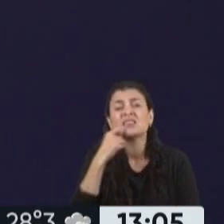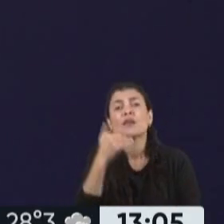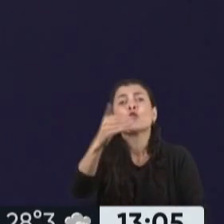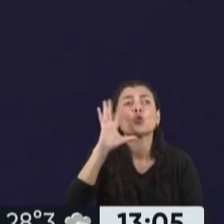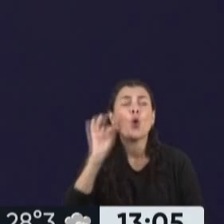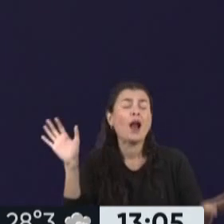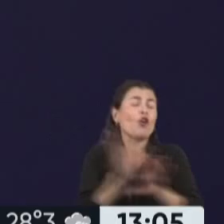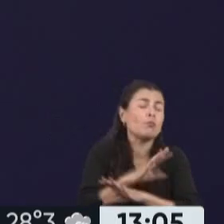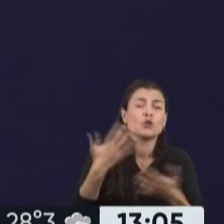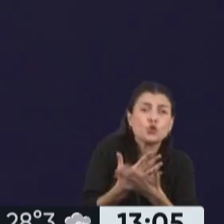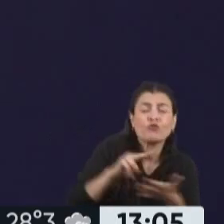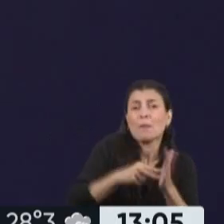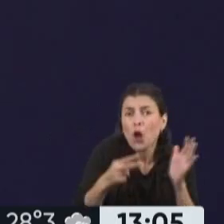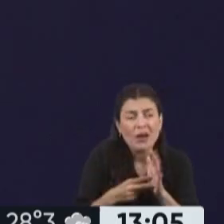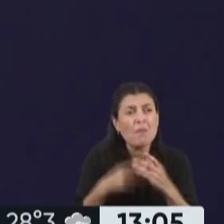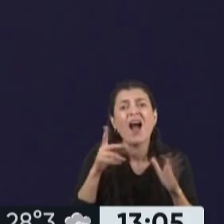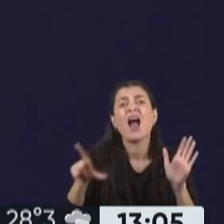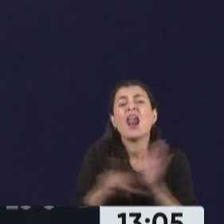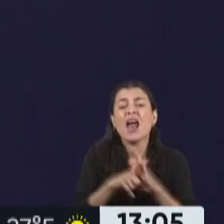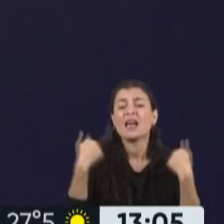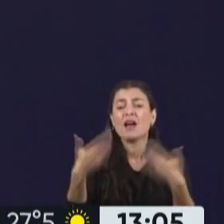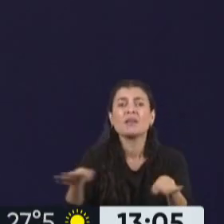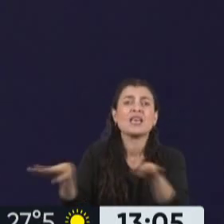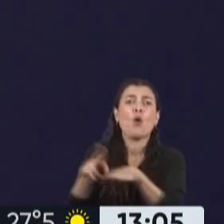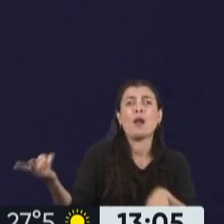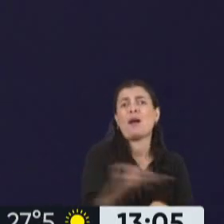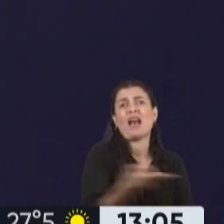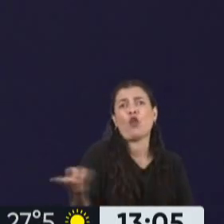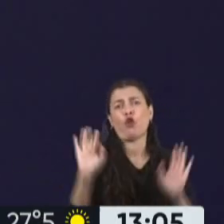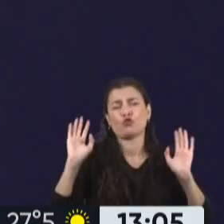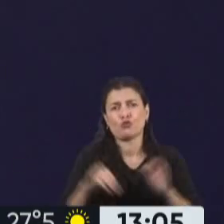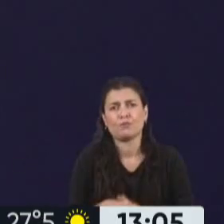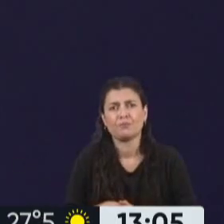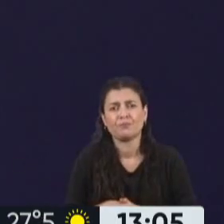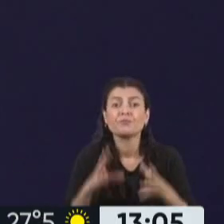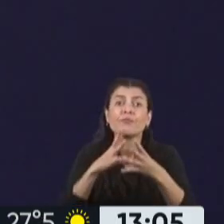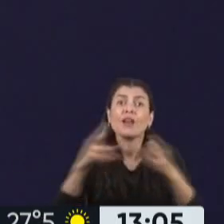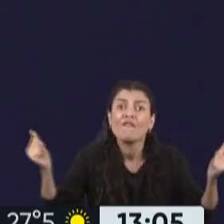ni en detrimento de otro. Final, no.